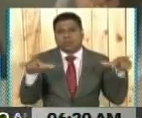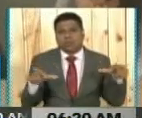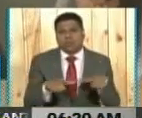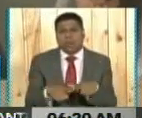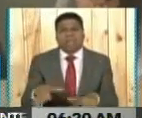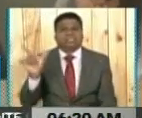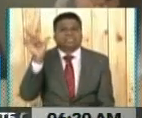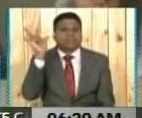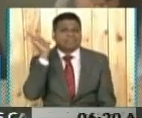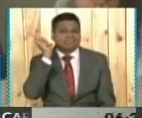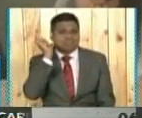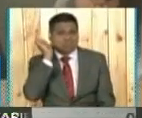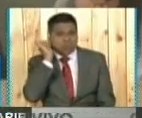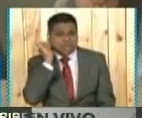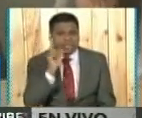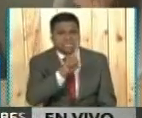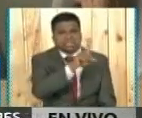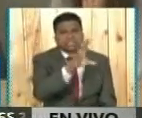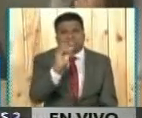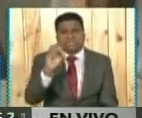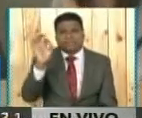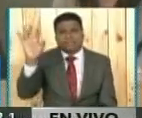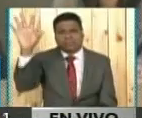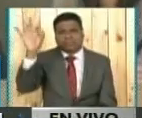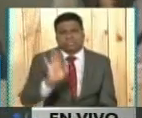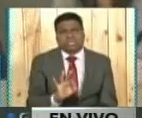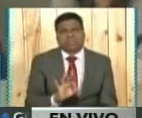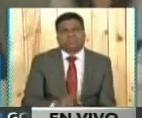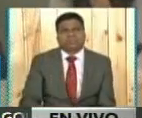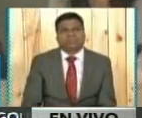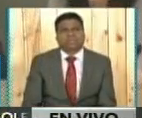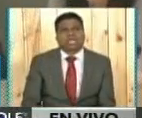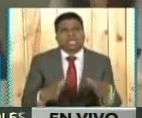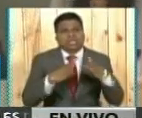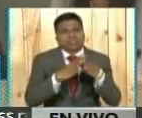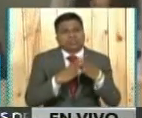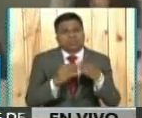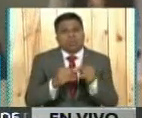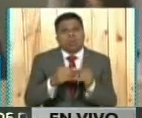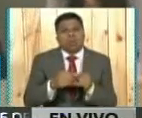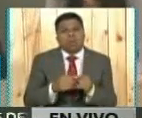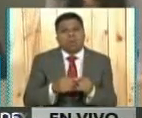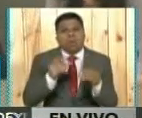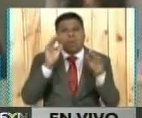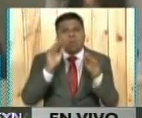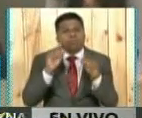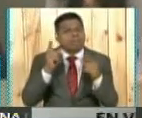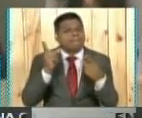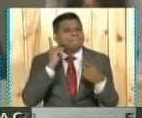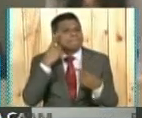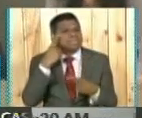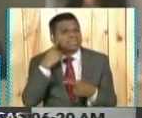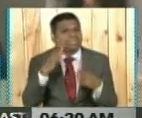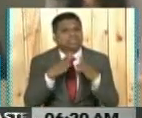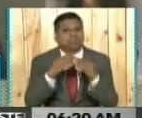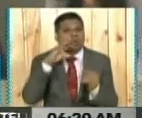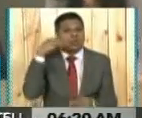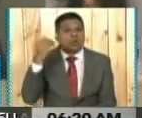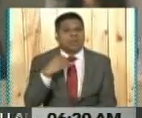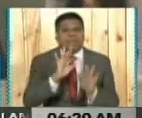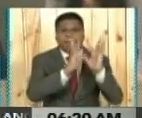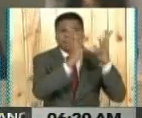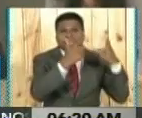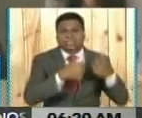mujeres, 100% en las entidades de atención al adolescente en conflicto con la ley penal, cuya